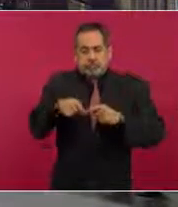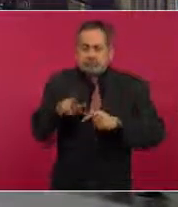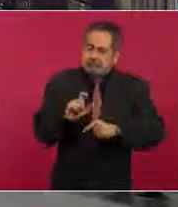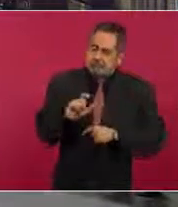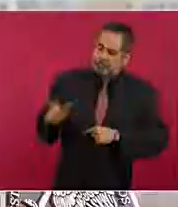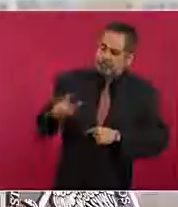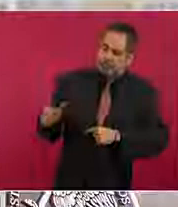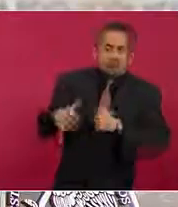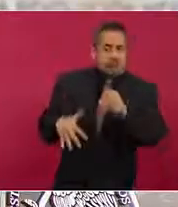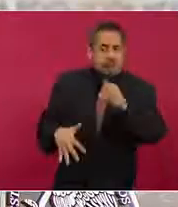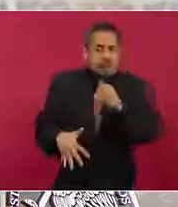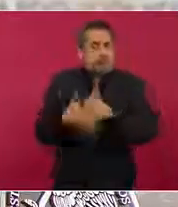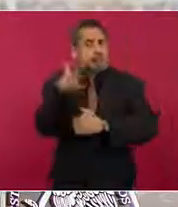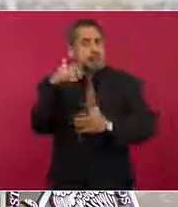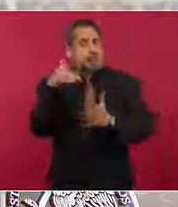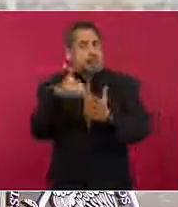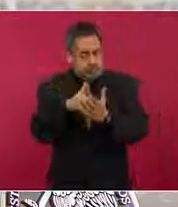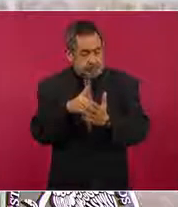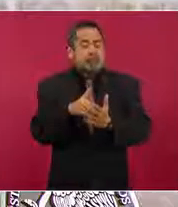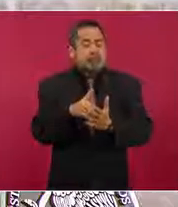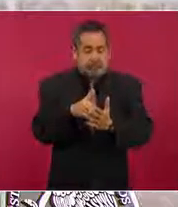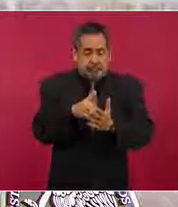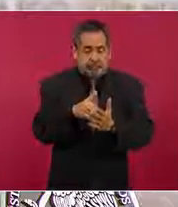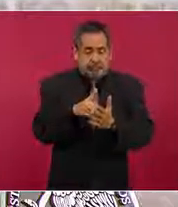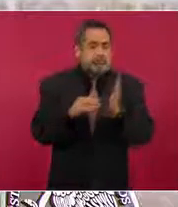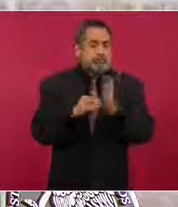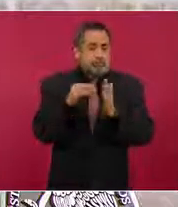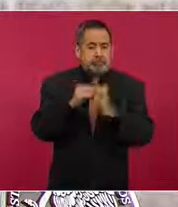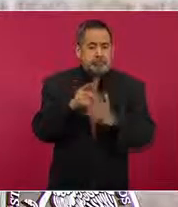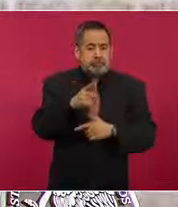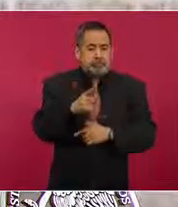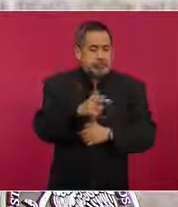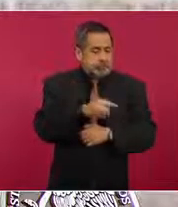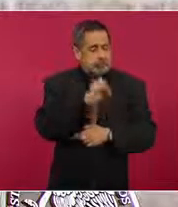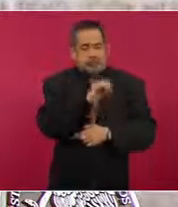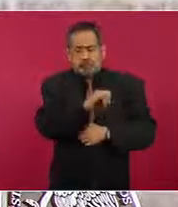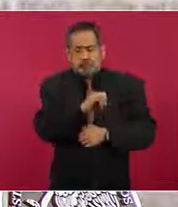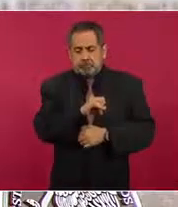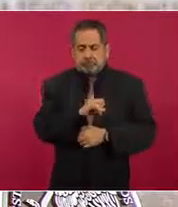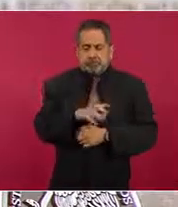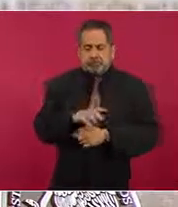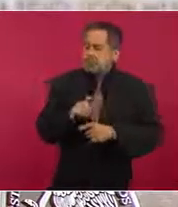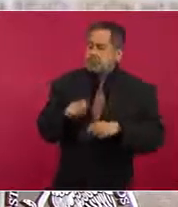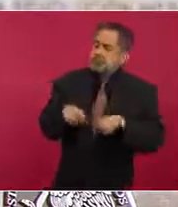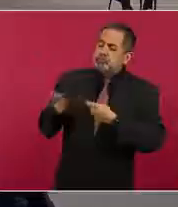pagando 15,000 millones de pesos.